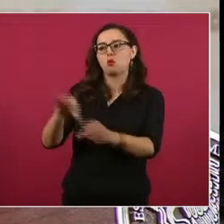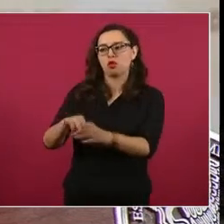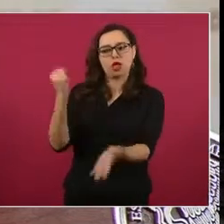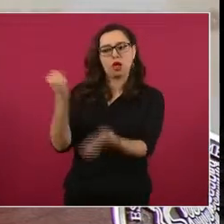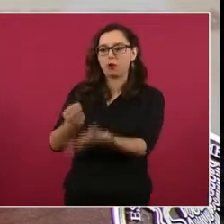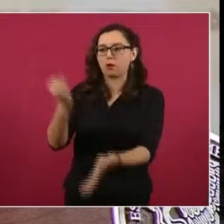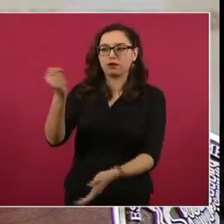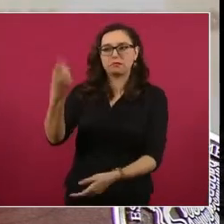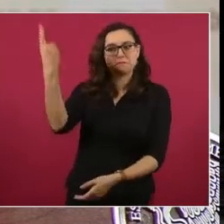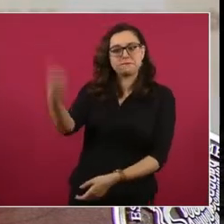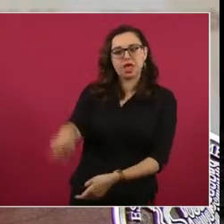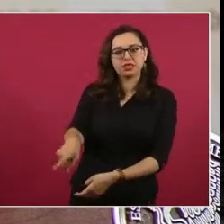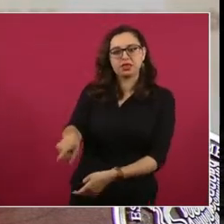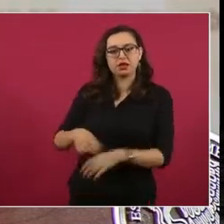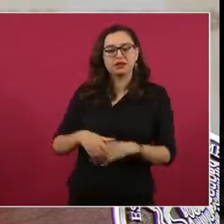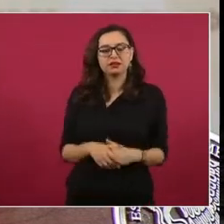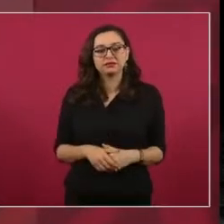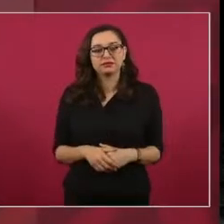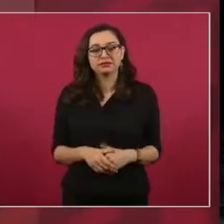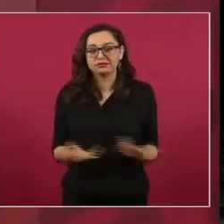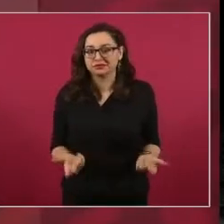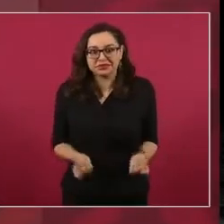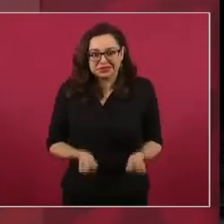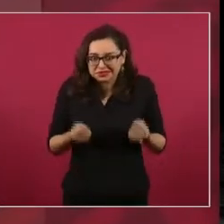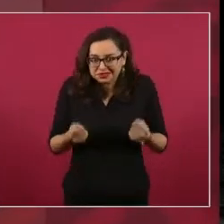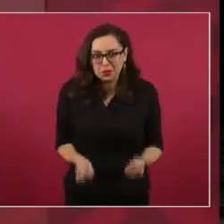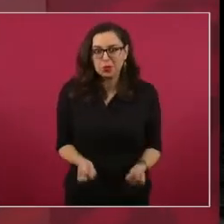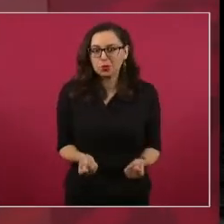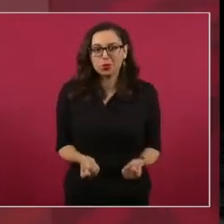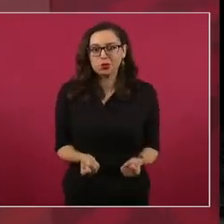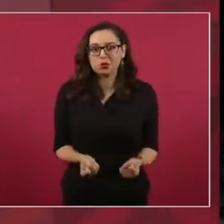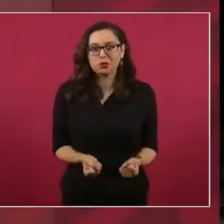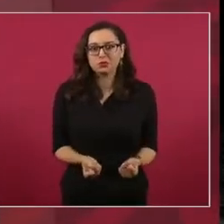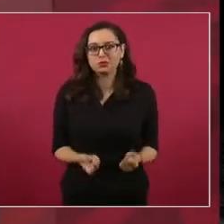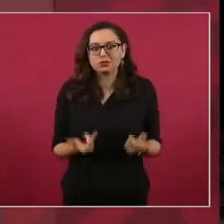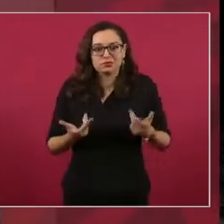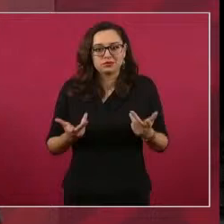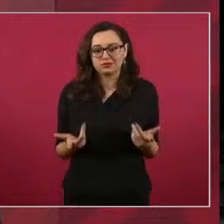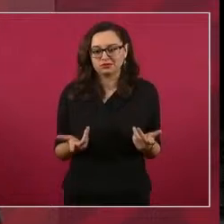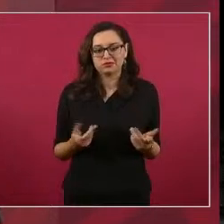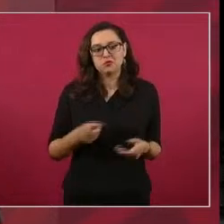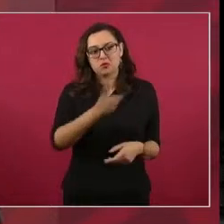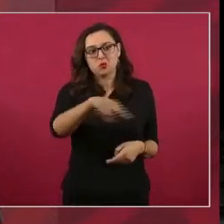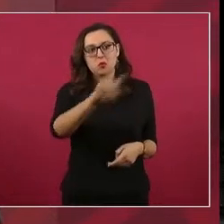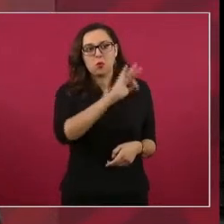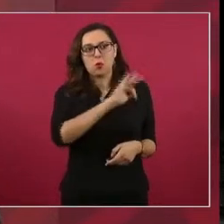qué y van a ser inamovibles